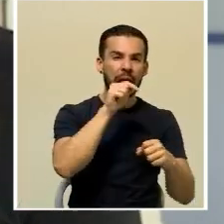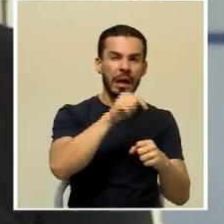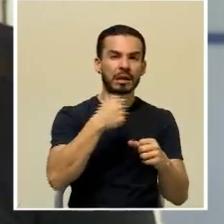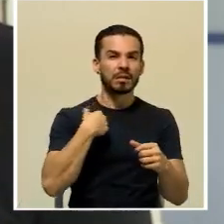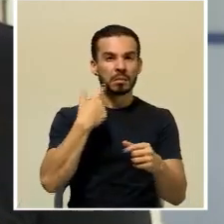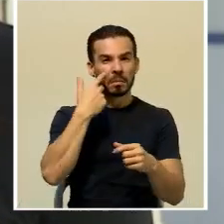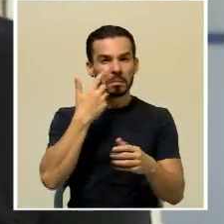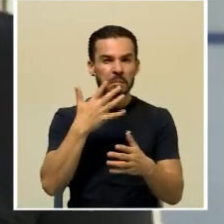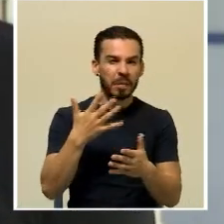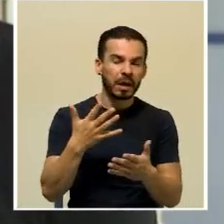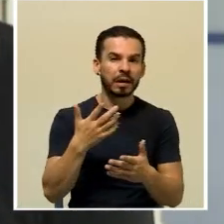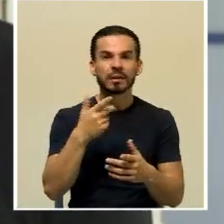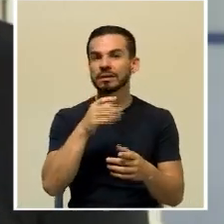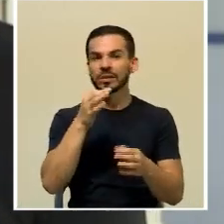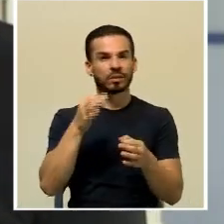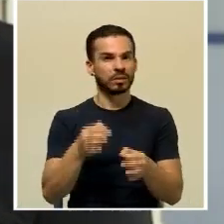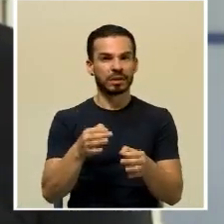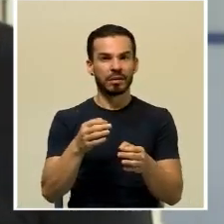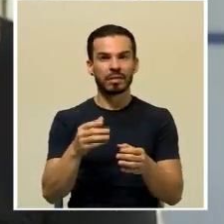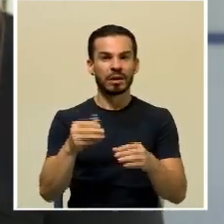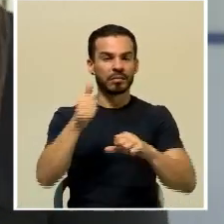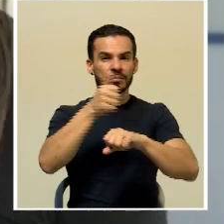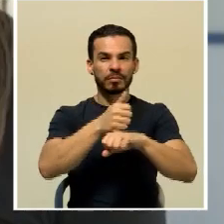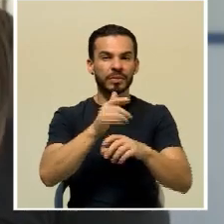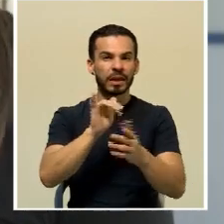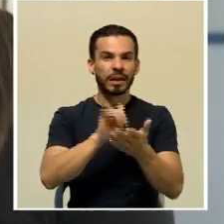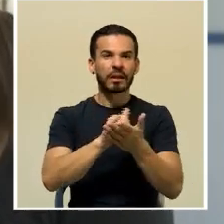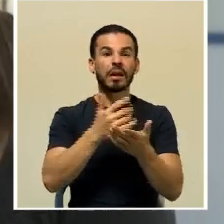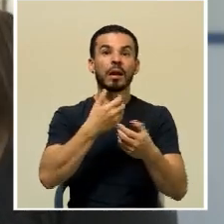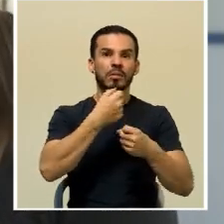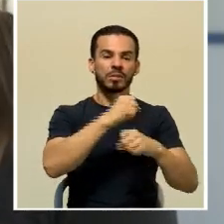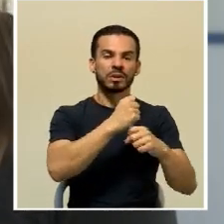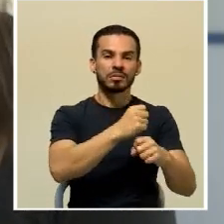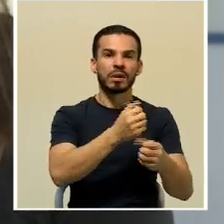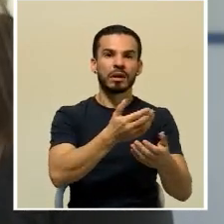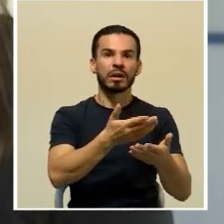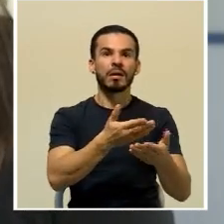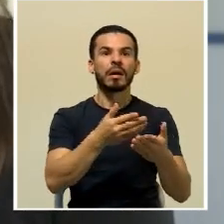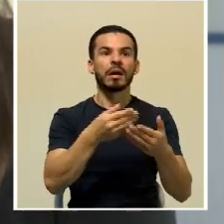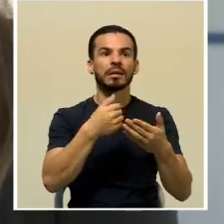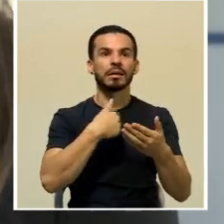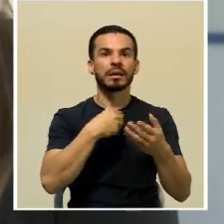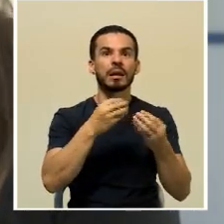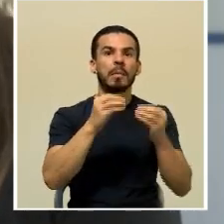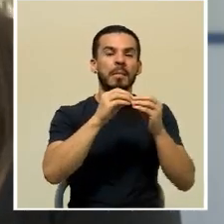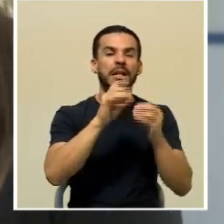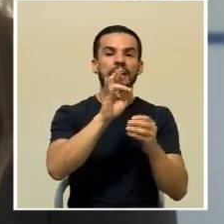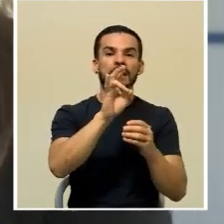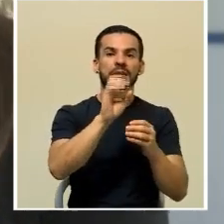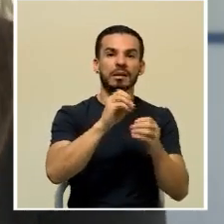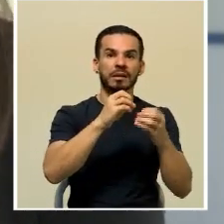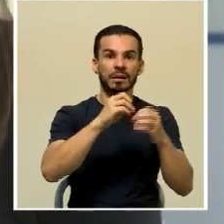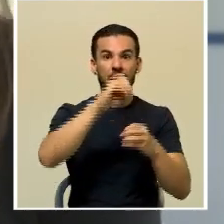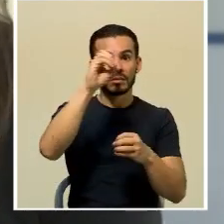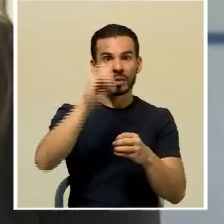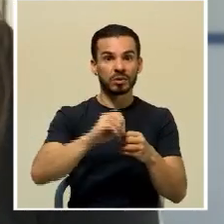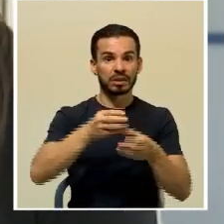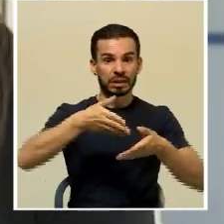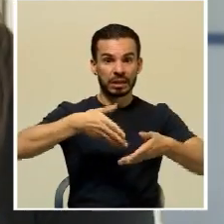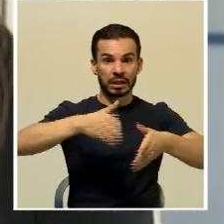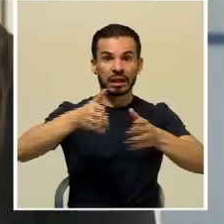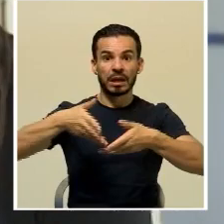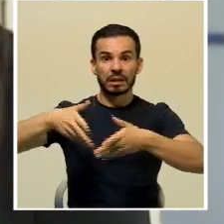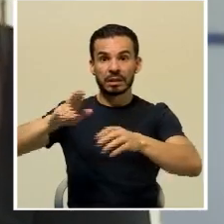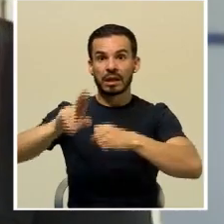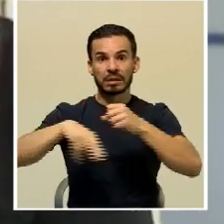donde me parece que no está bien puesto, además, que las municipalidades abarcan más del 70% de las